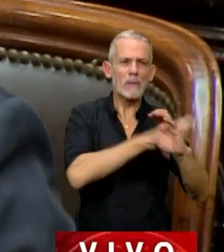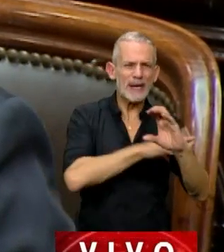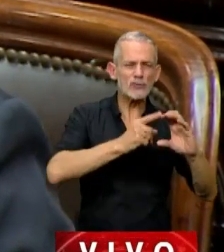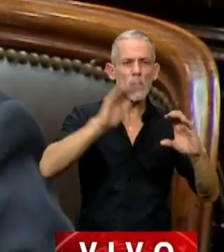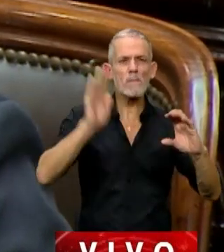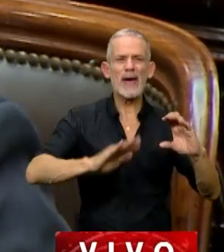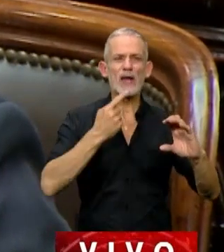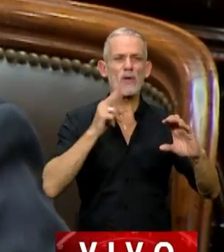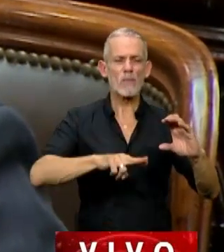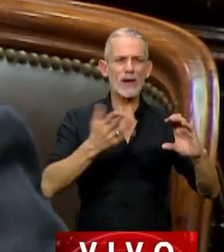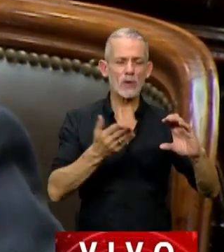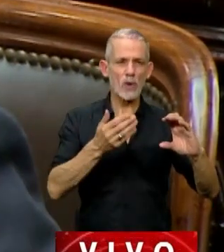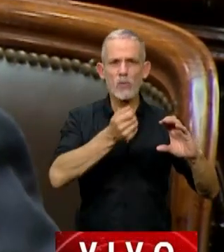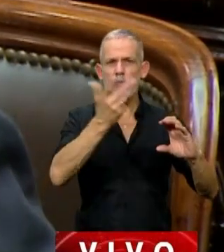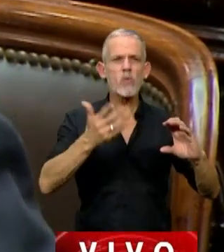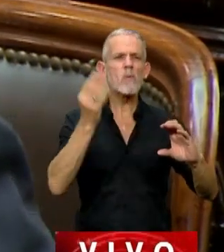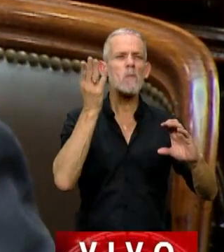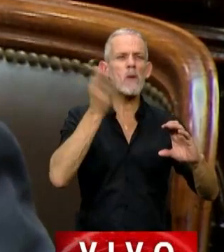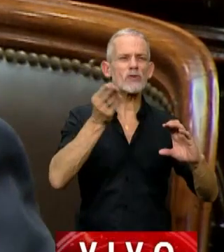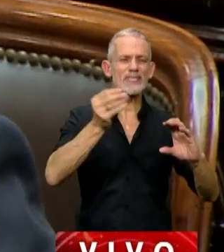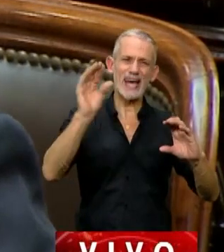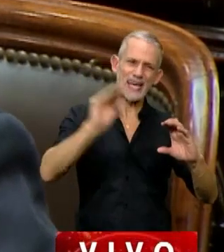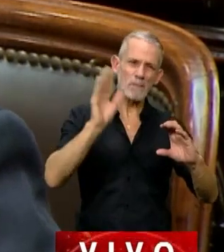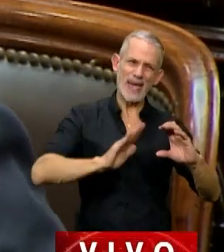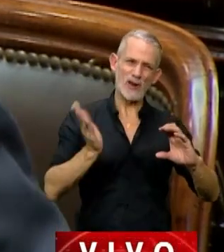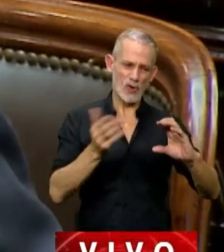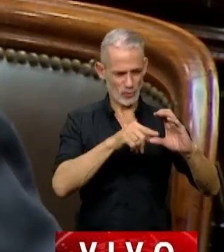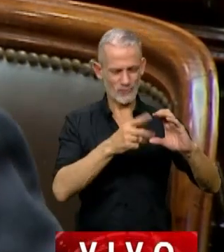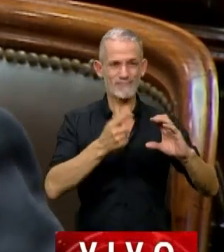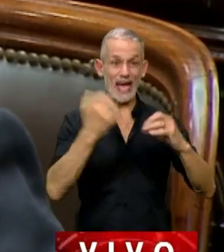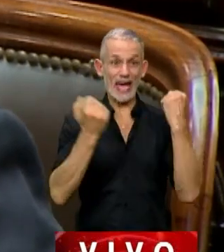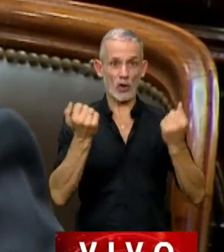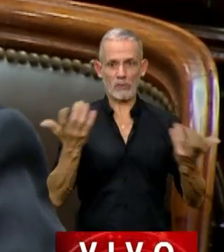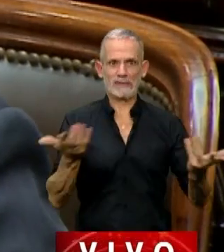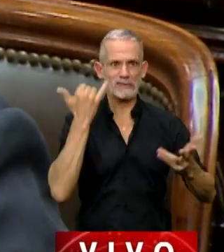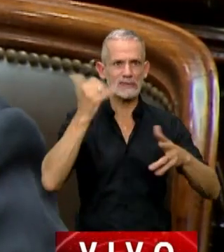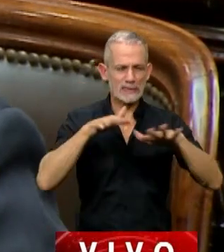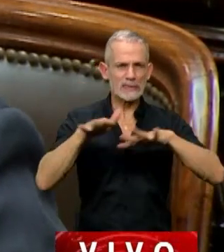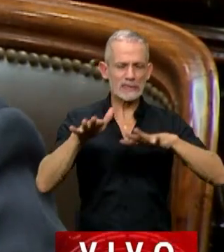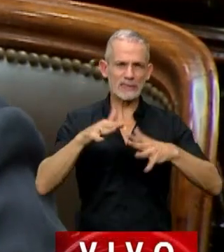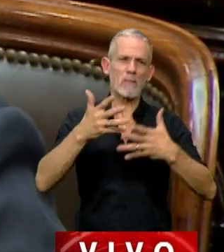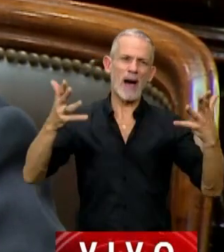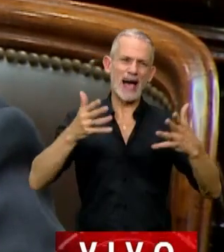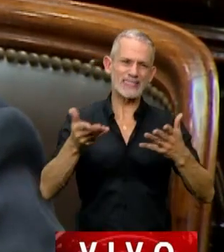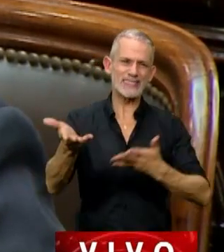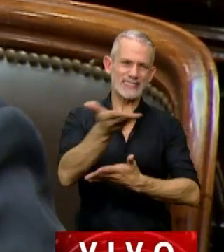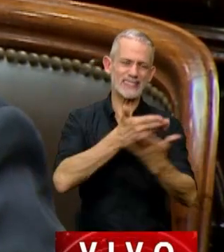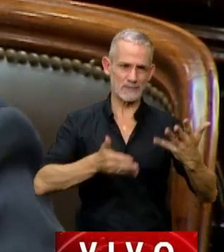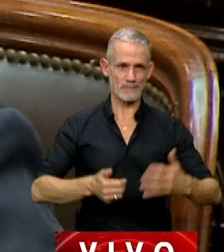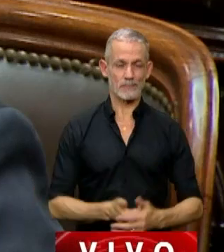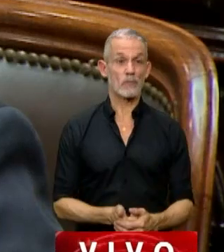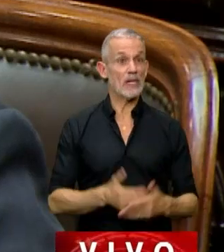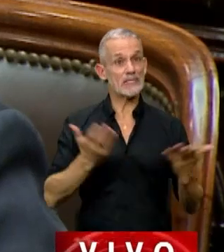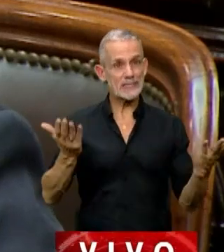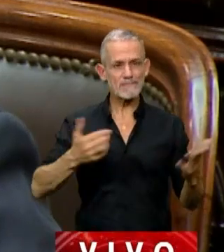tributaria menor, con una cantidad de alícuotas menores sobre una economía que obviamente se torna un poco más grande. Entonces,